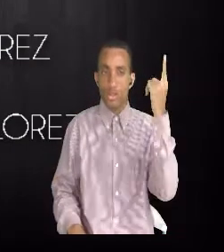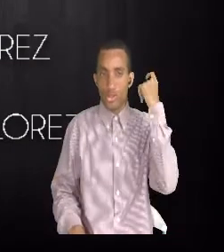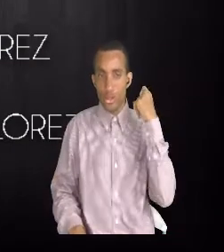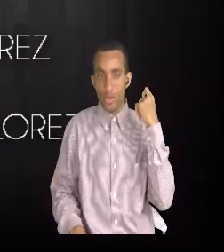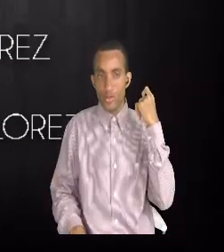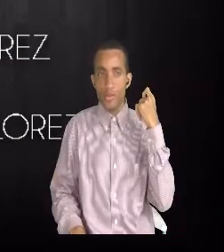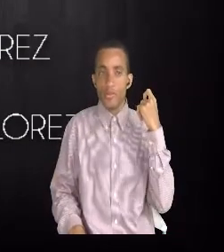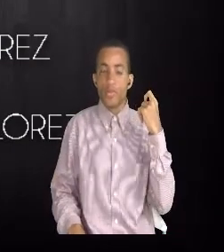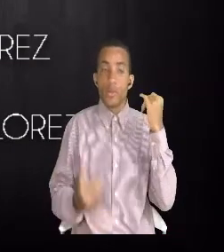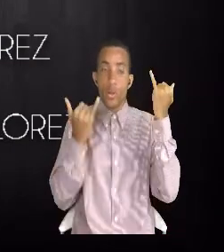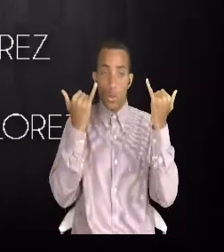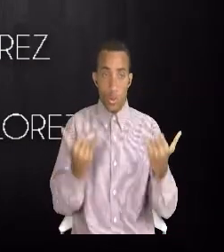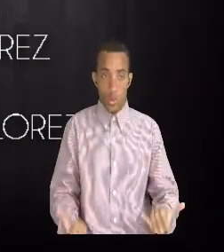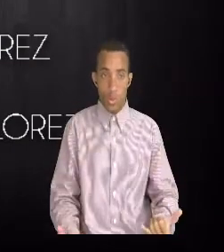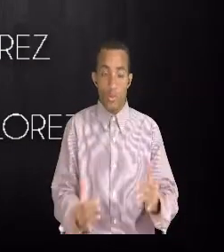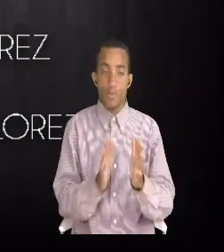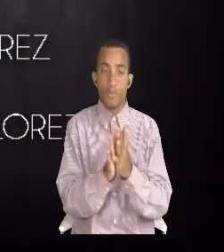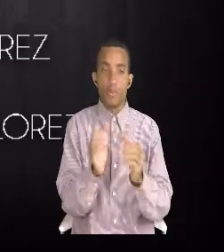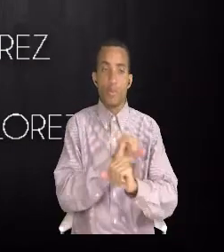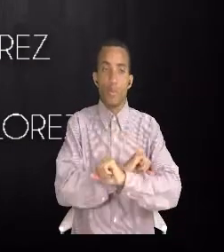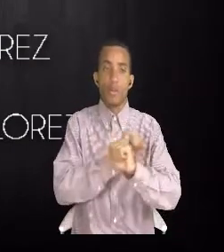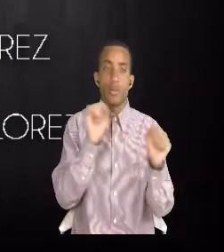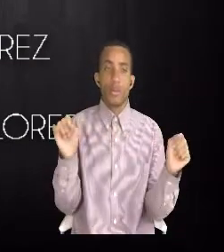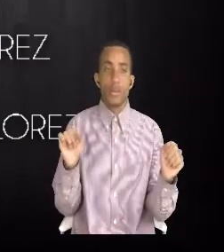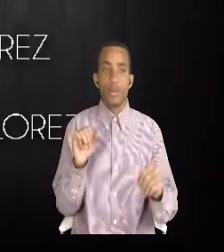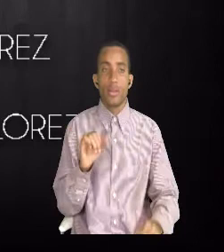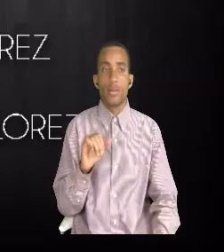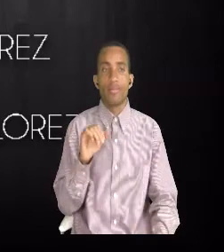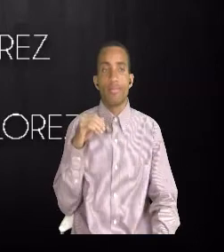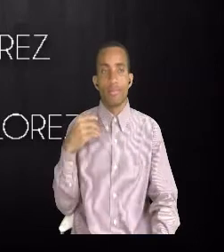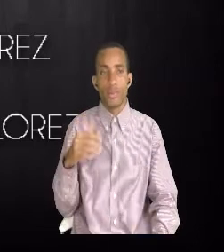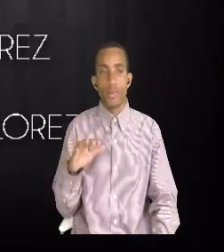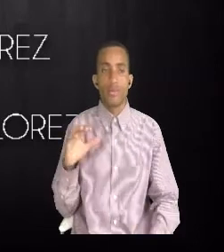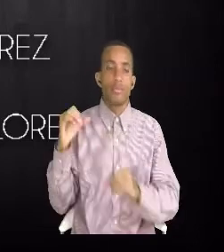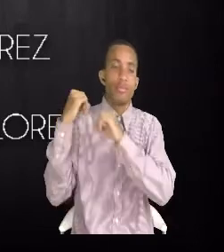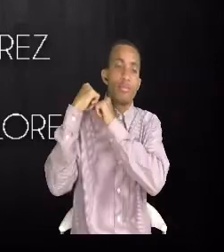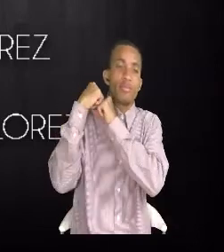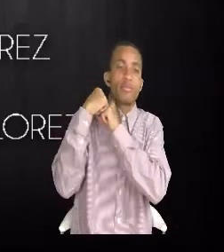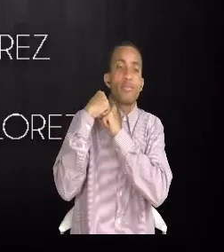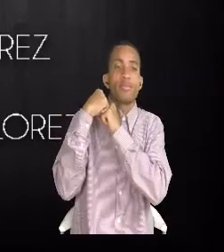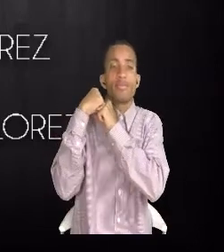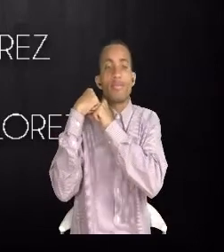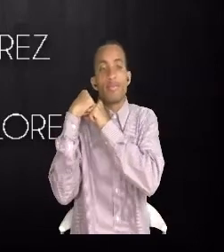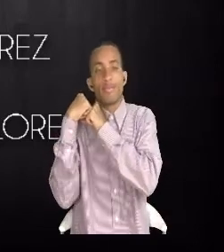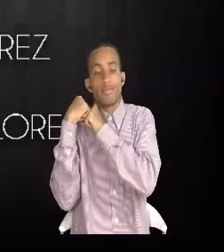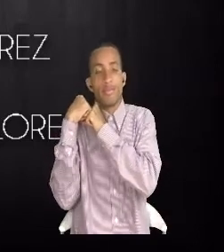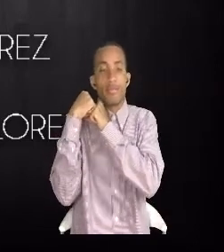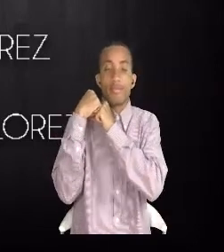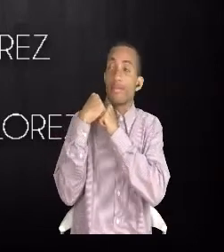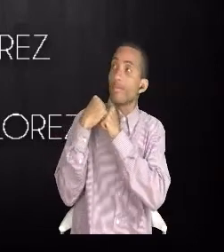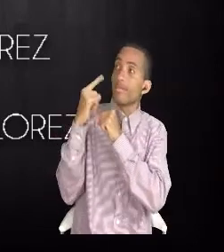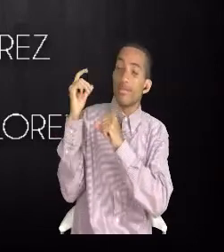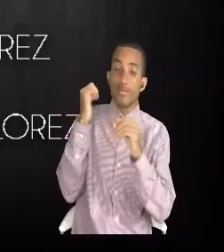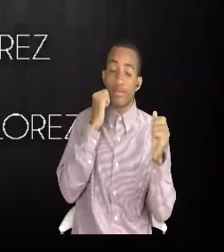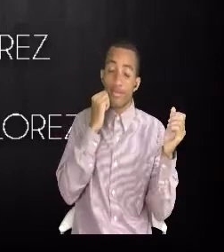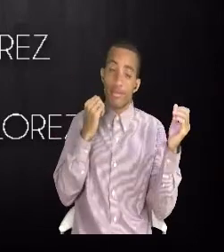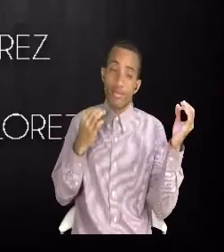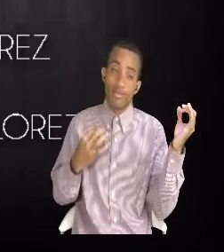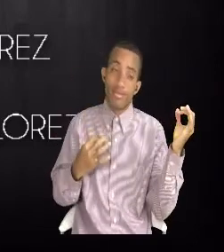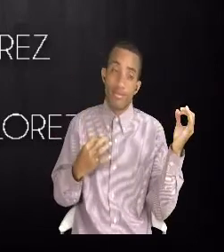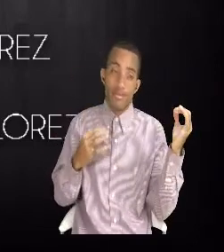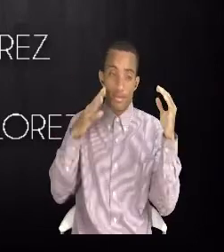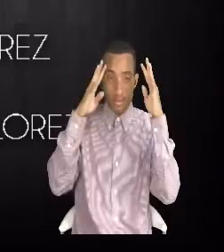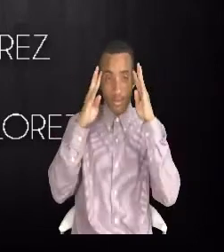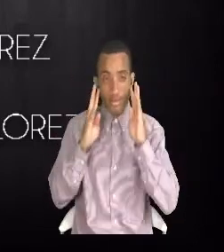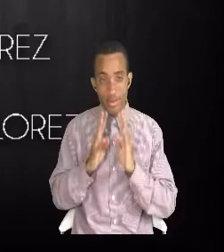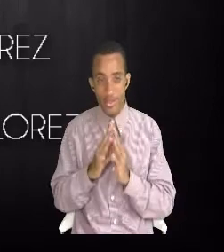día de hoy. Esta mañana la alborada por todos los barrios de nuestra ciudad estuvo espectacular. La gente participó,